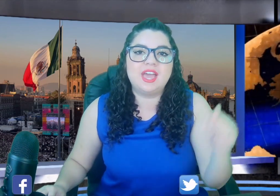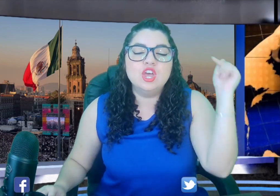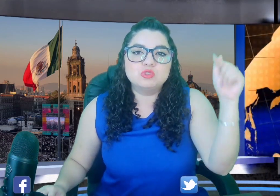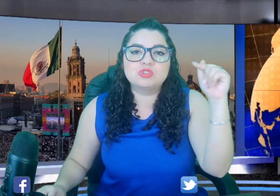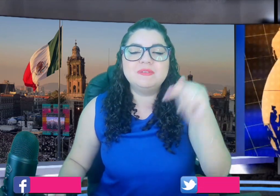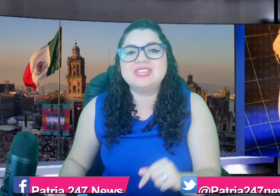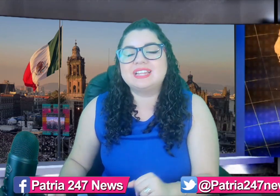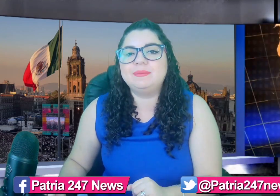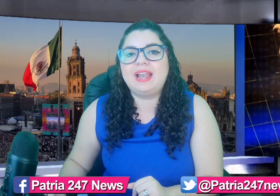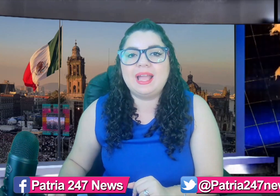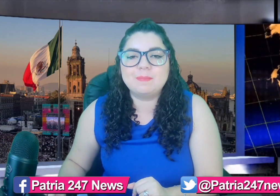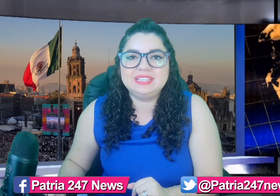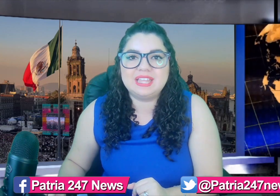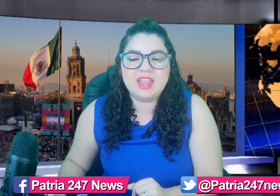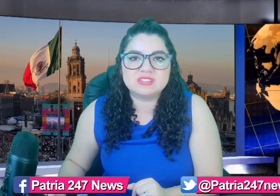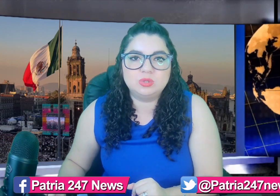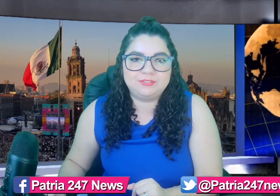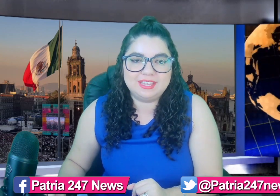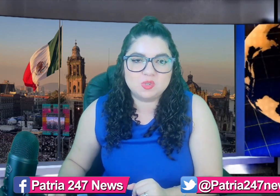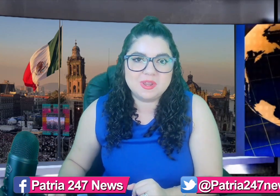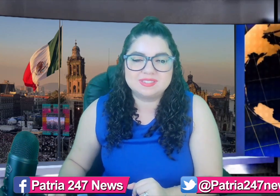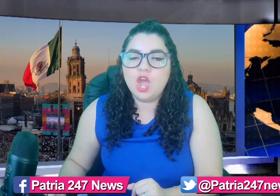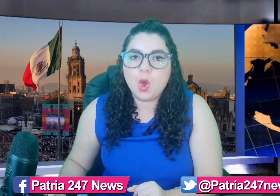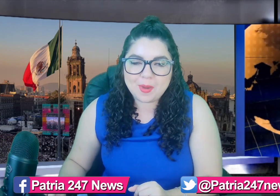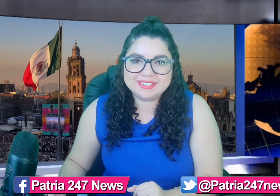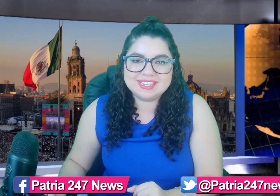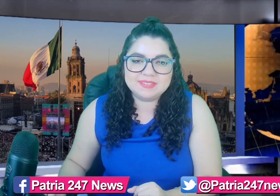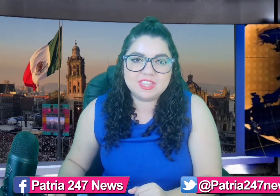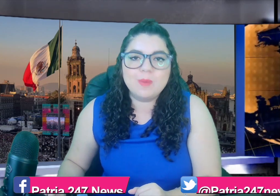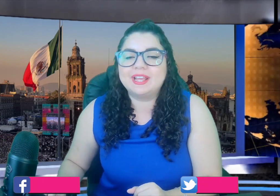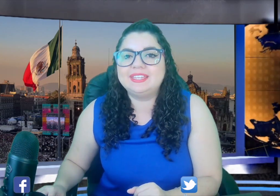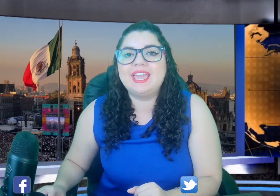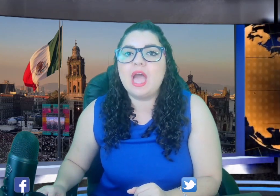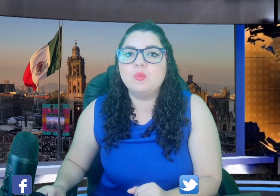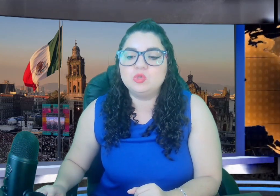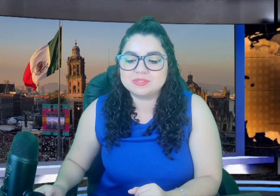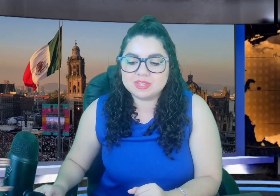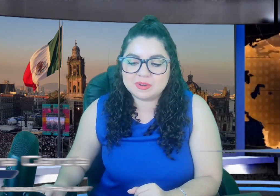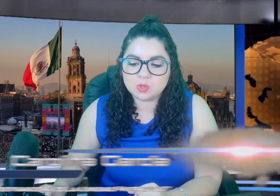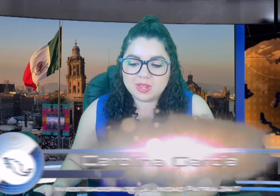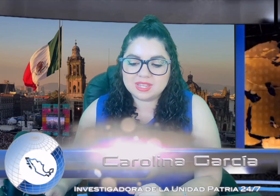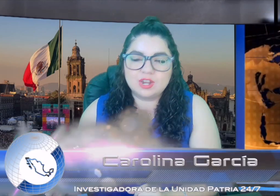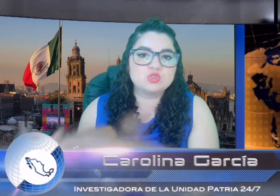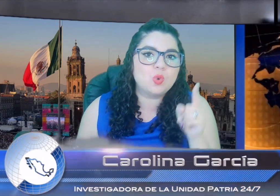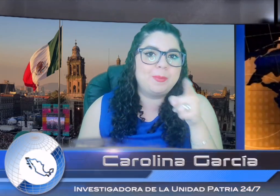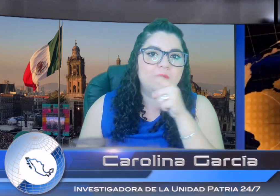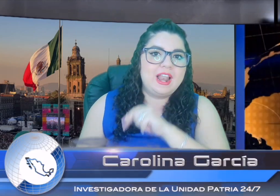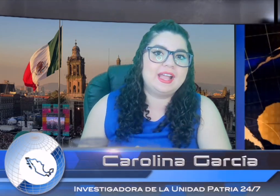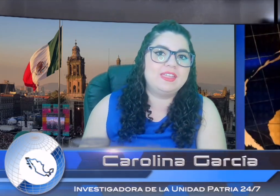García, suscríbanse y activen la campanita de las notificaciones, compartan este video para que llegue a muchas más personas,